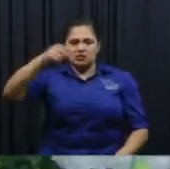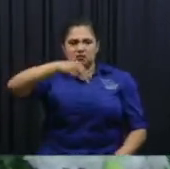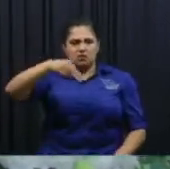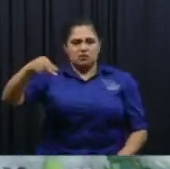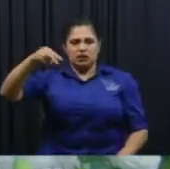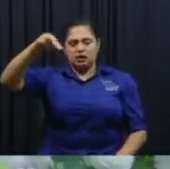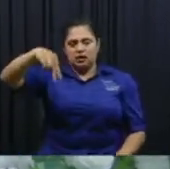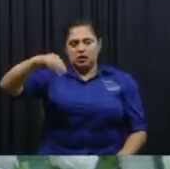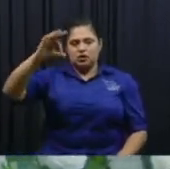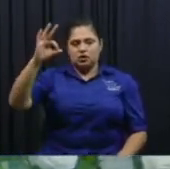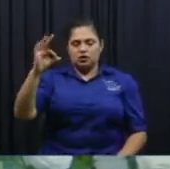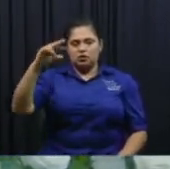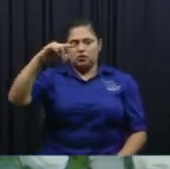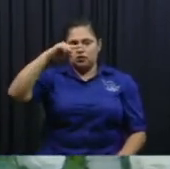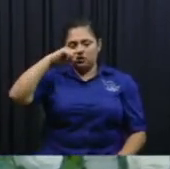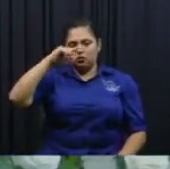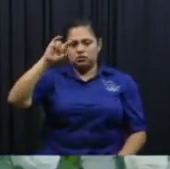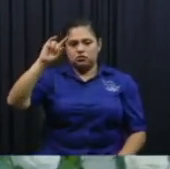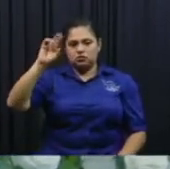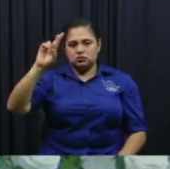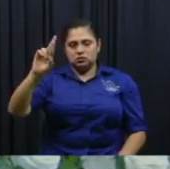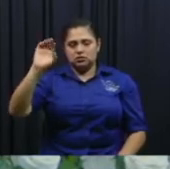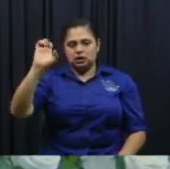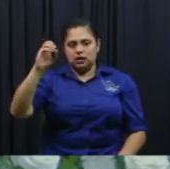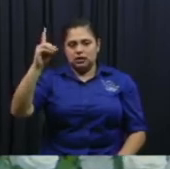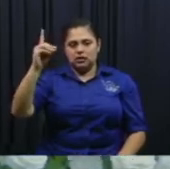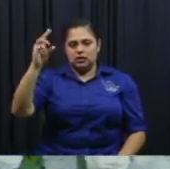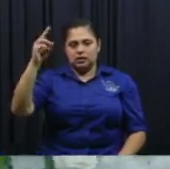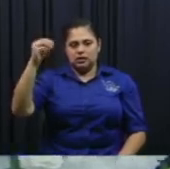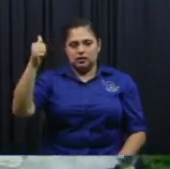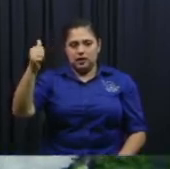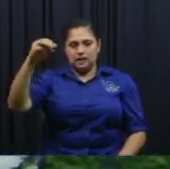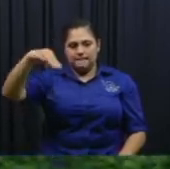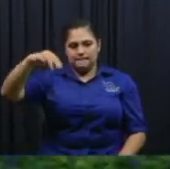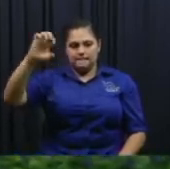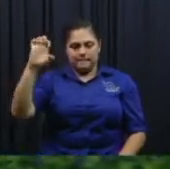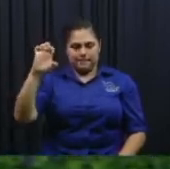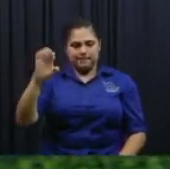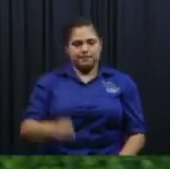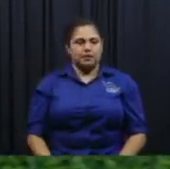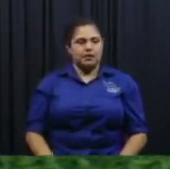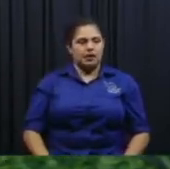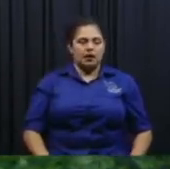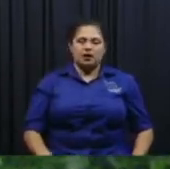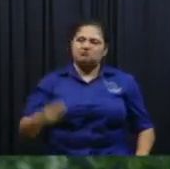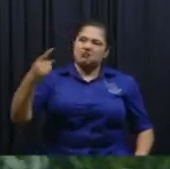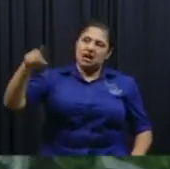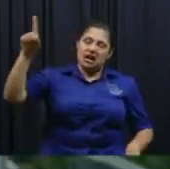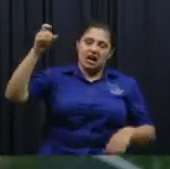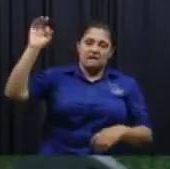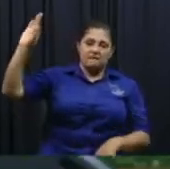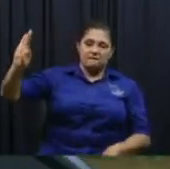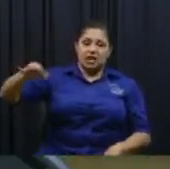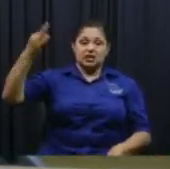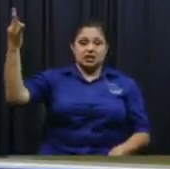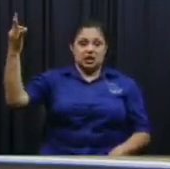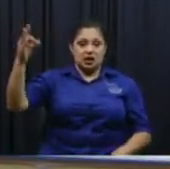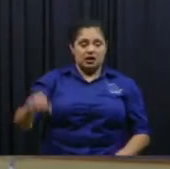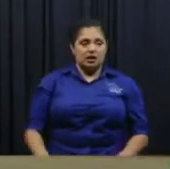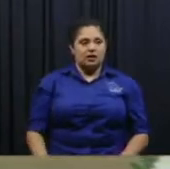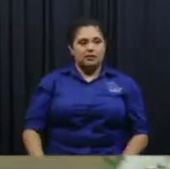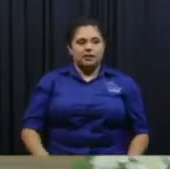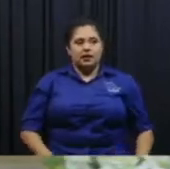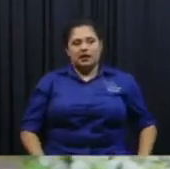notre Dame sé que mó pero es eso eso no es solamente una cosa religiosa sino que